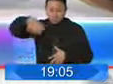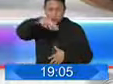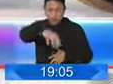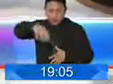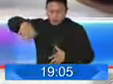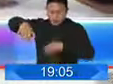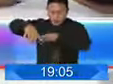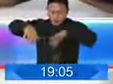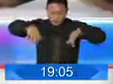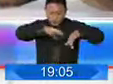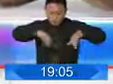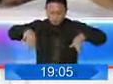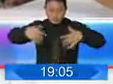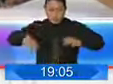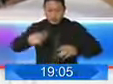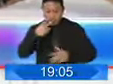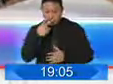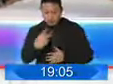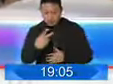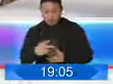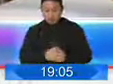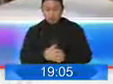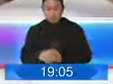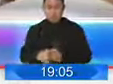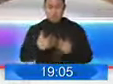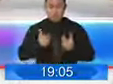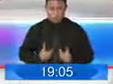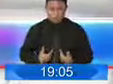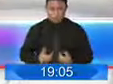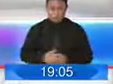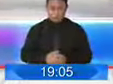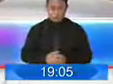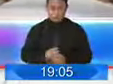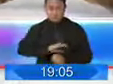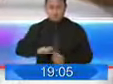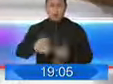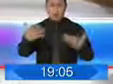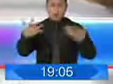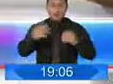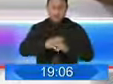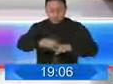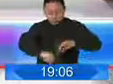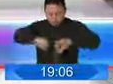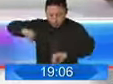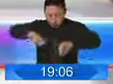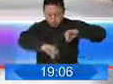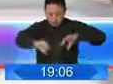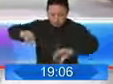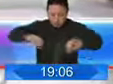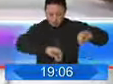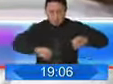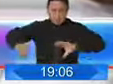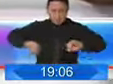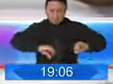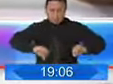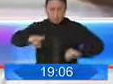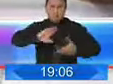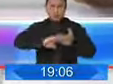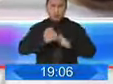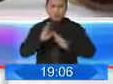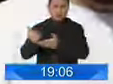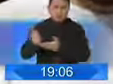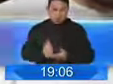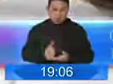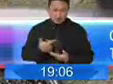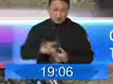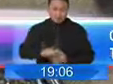material hasta que visualizamos al cuerpo y procedimos a trabajar a mano con la ayuda de la comunidad y personal del Cuerpo de